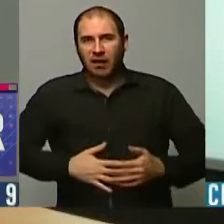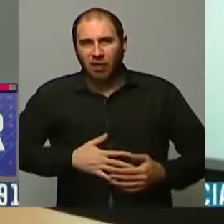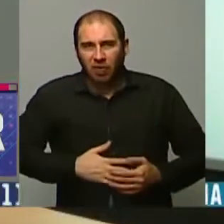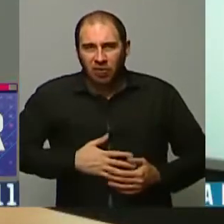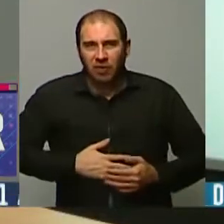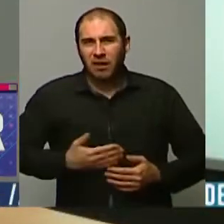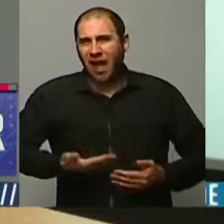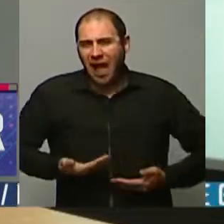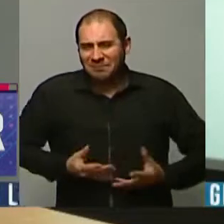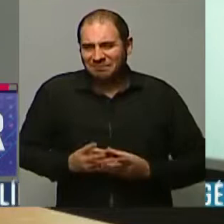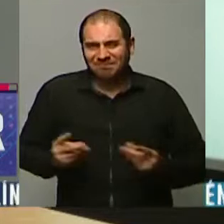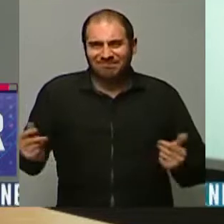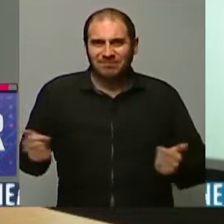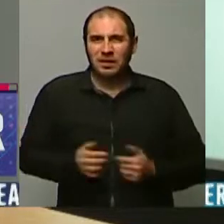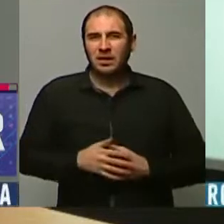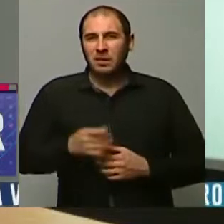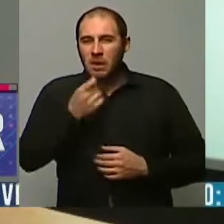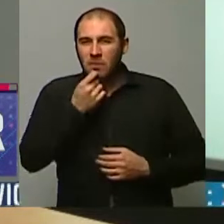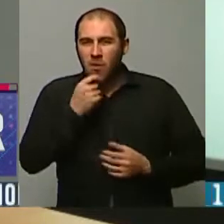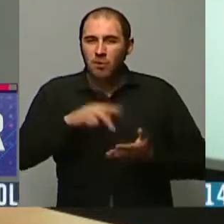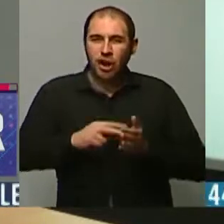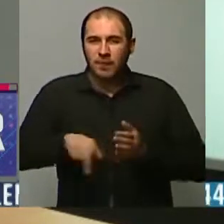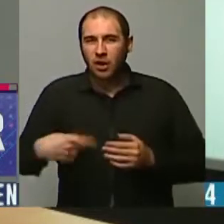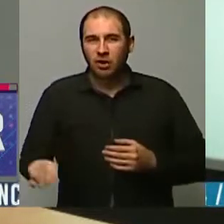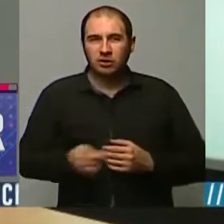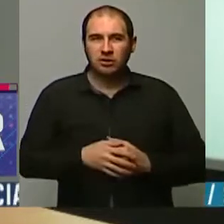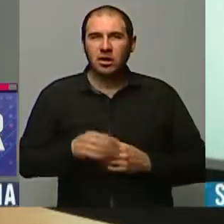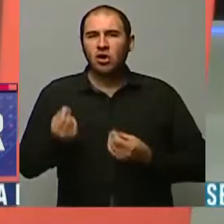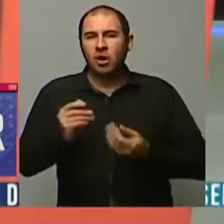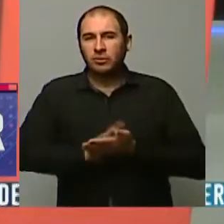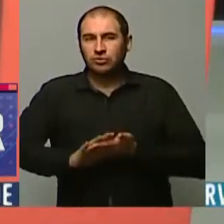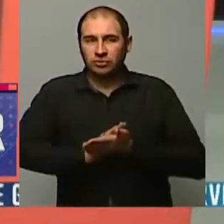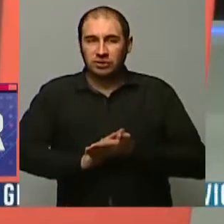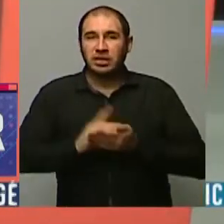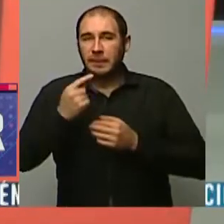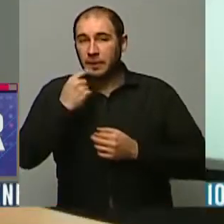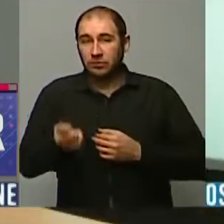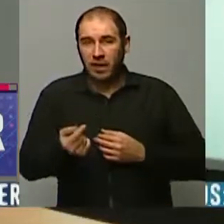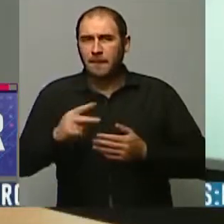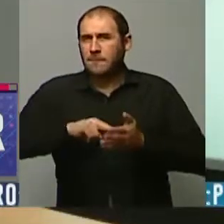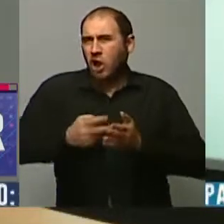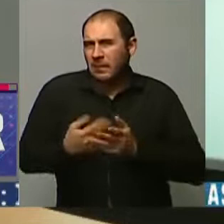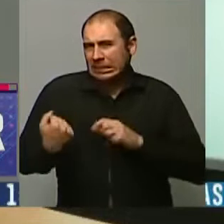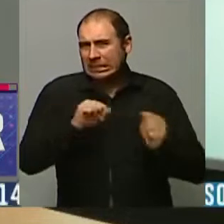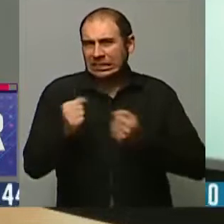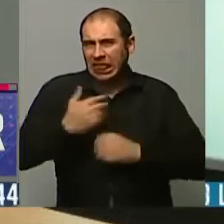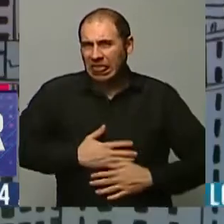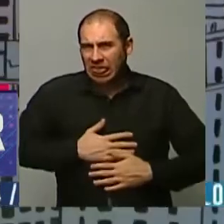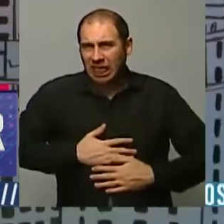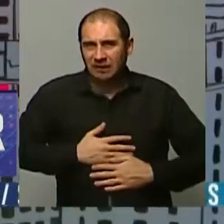que nos quita el apetito, que nos provoca algún otro tipo de trastorno. ¿Cómo puede afectar? Y en realidad la pregunta es, ¿afecta el estrés al sistema